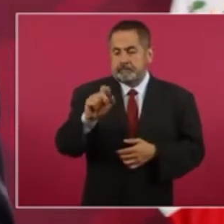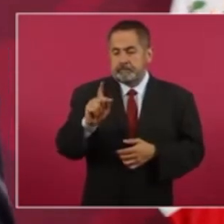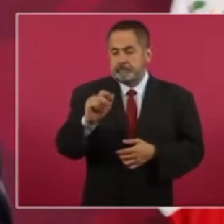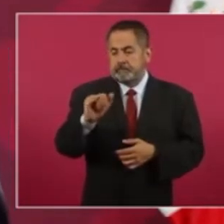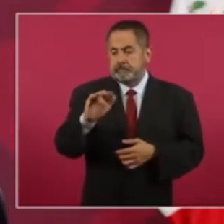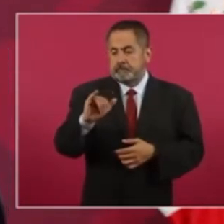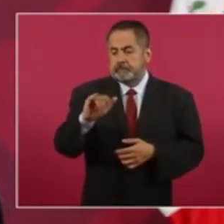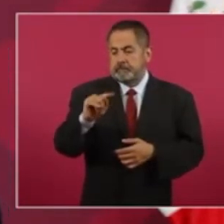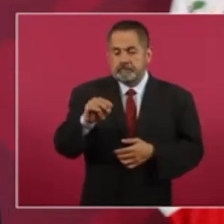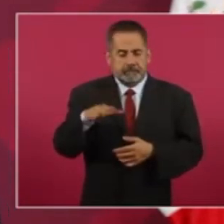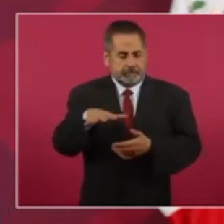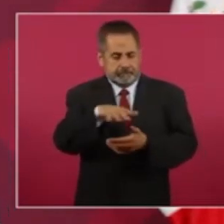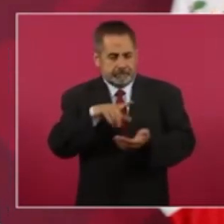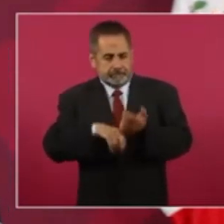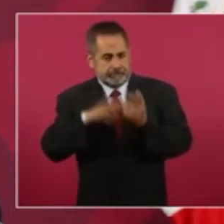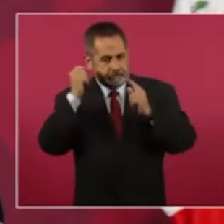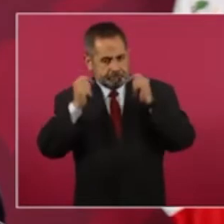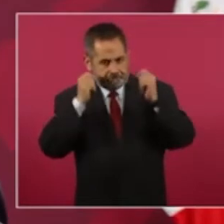turística,